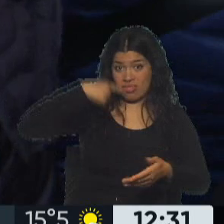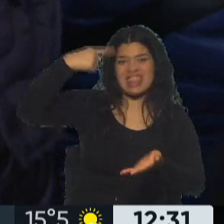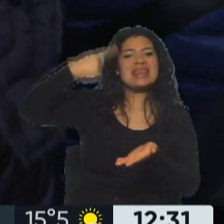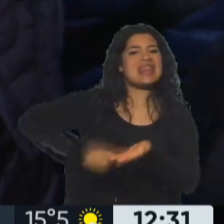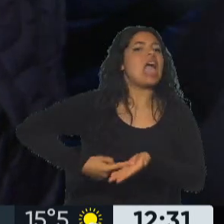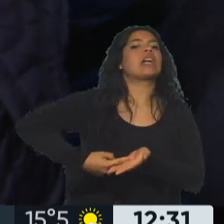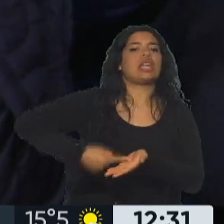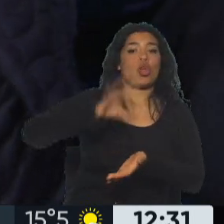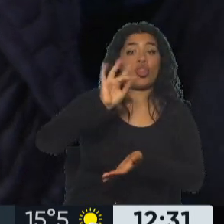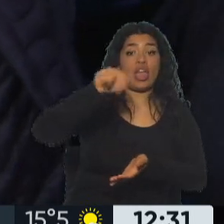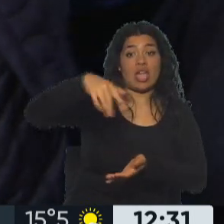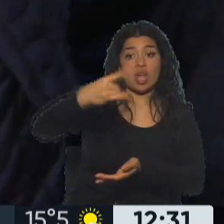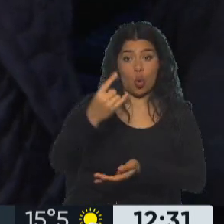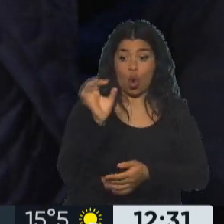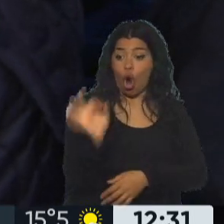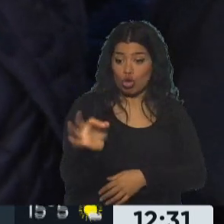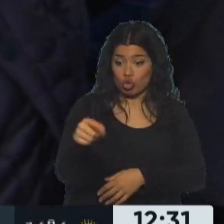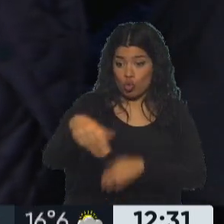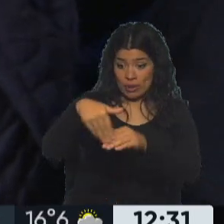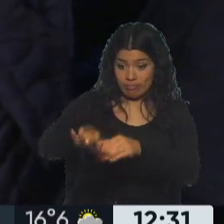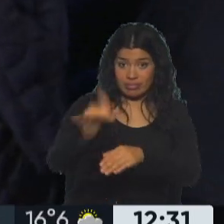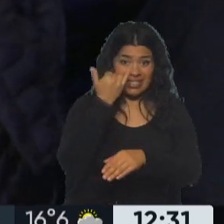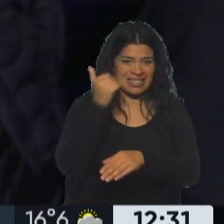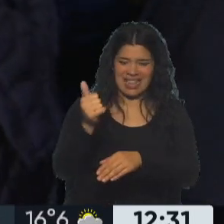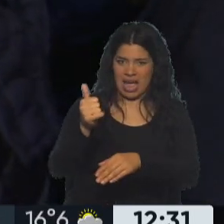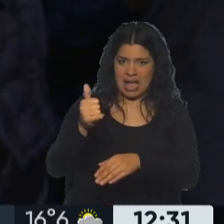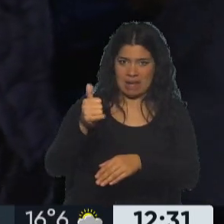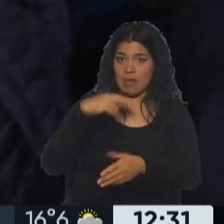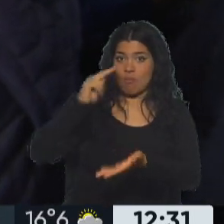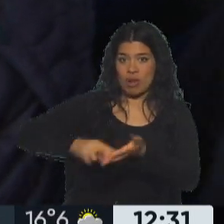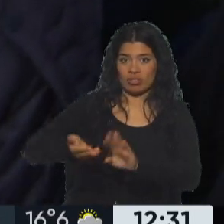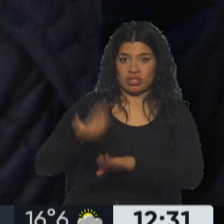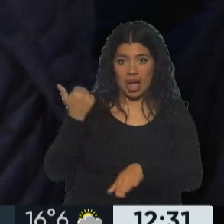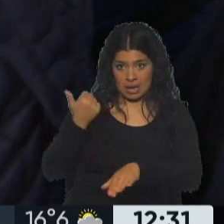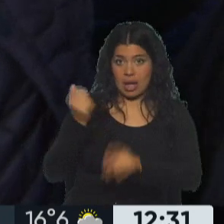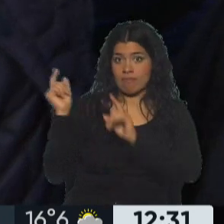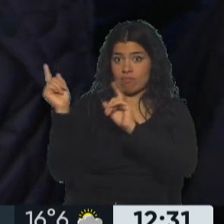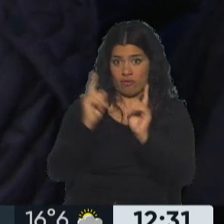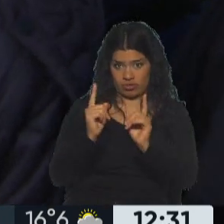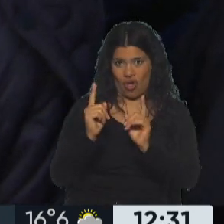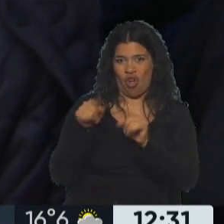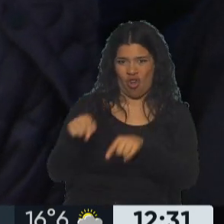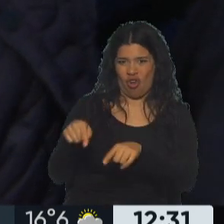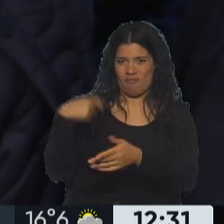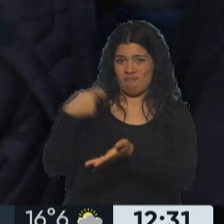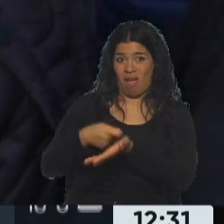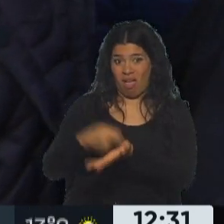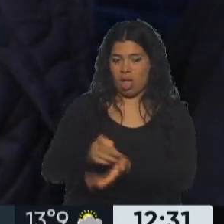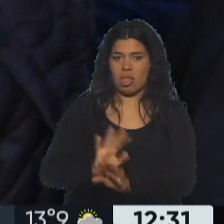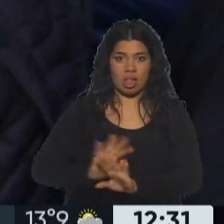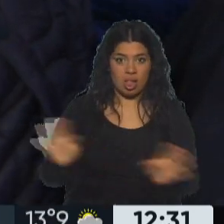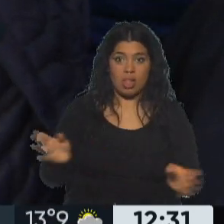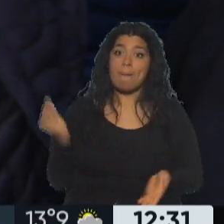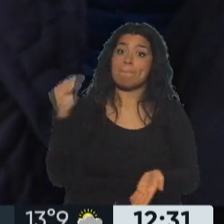partir del mes de octubre va a ser efectivo en el bolsillo de los docentes y por el otro lado va a ingresar